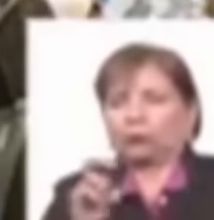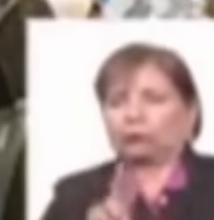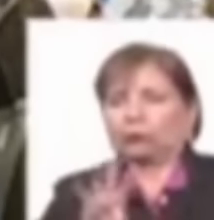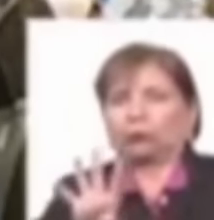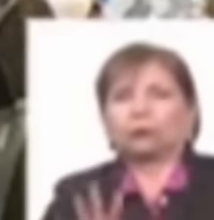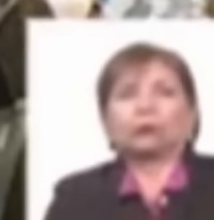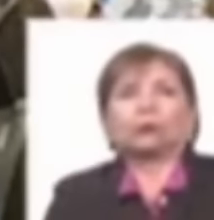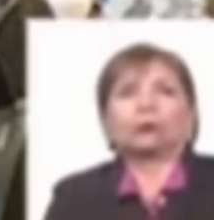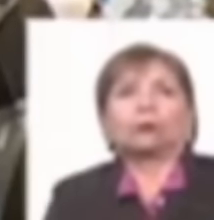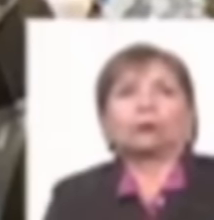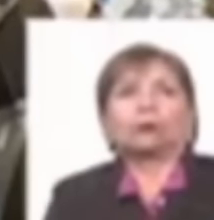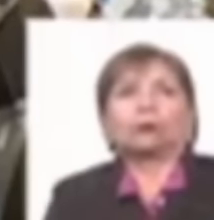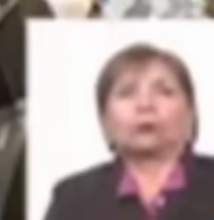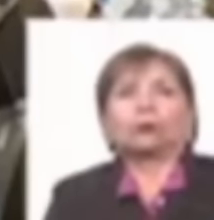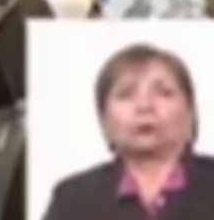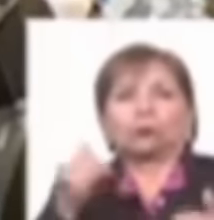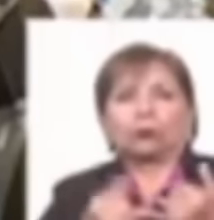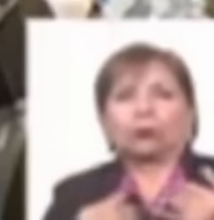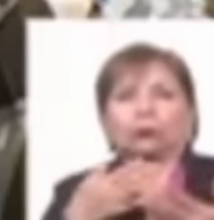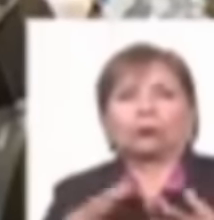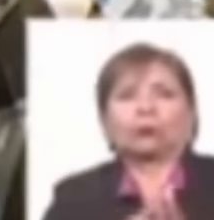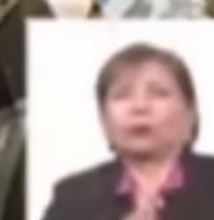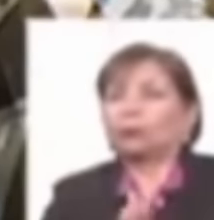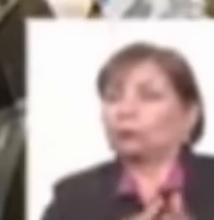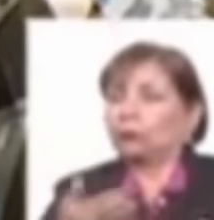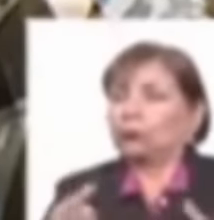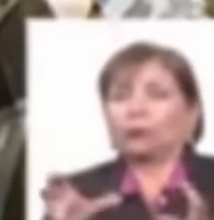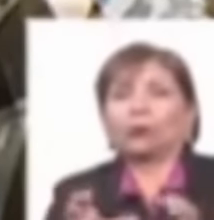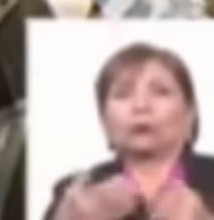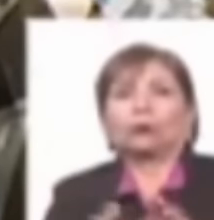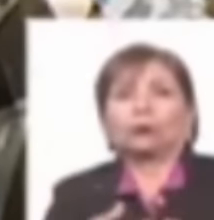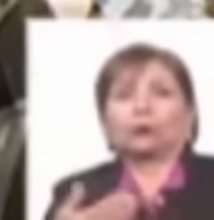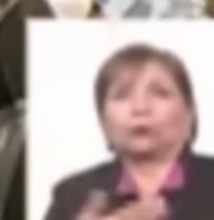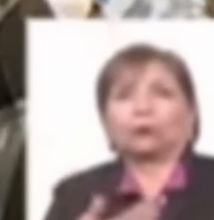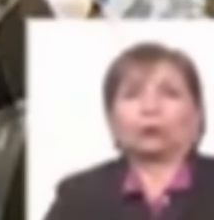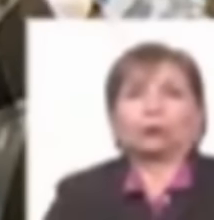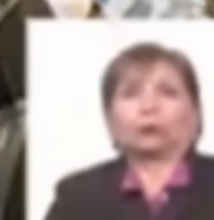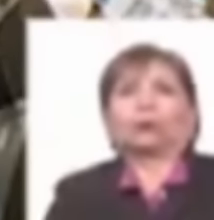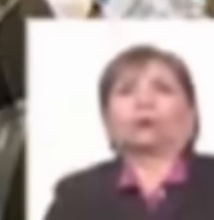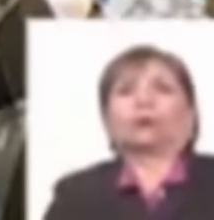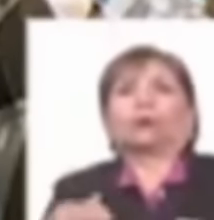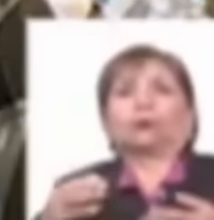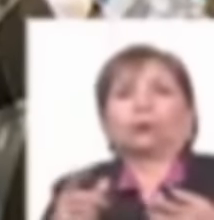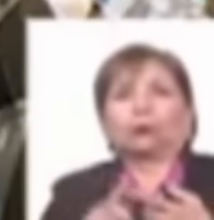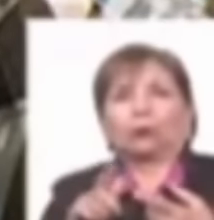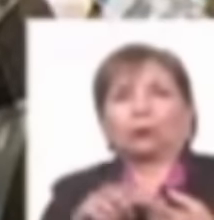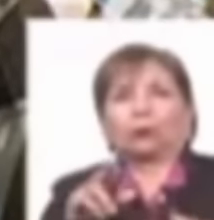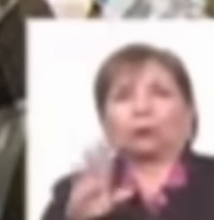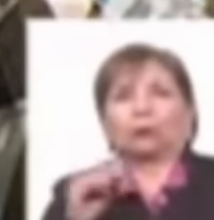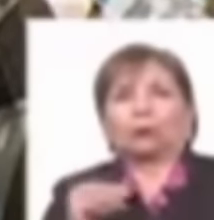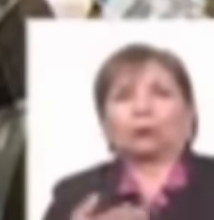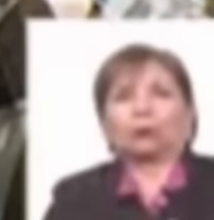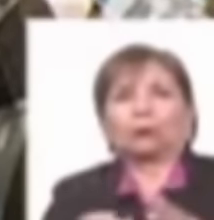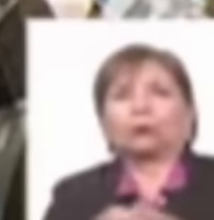224, finalmente se arroga facultades del Congreso de la República, del Tribunal Constitucional